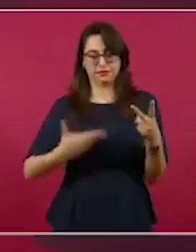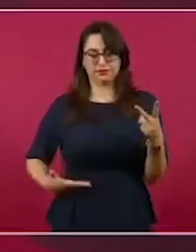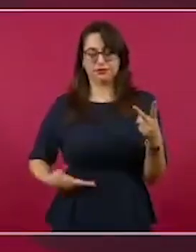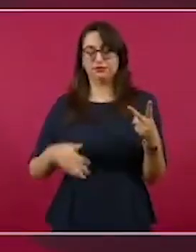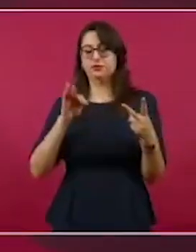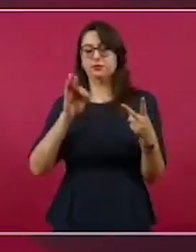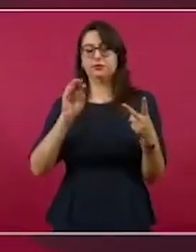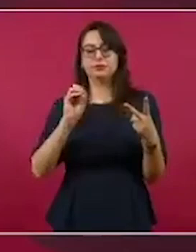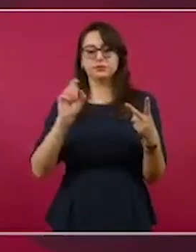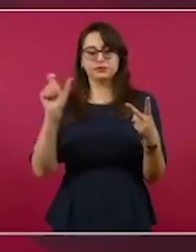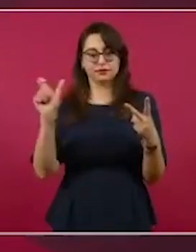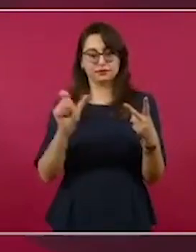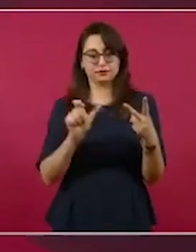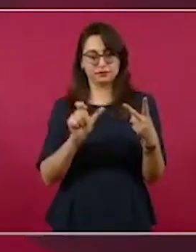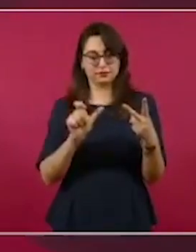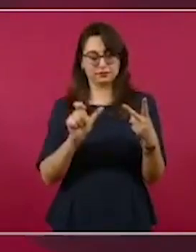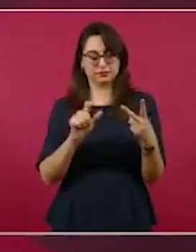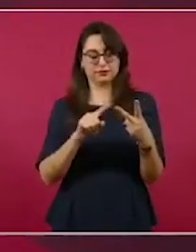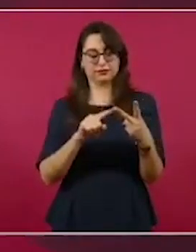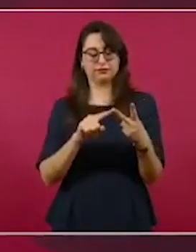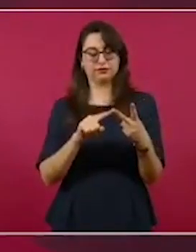Fox,